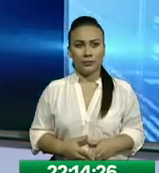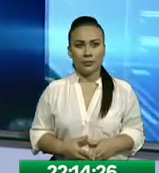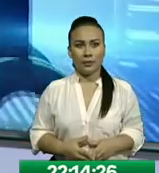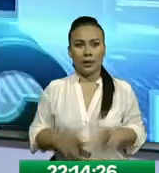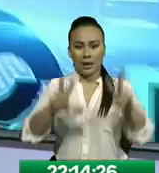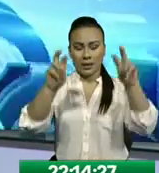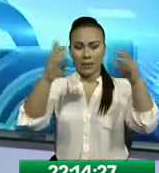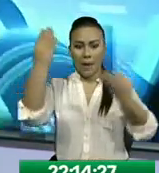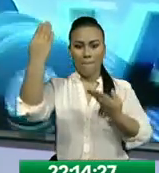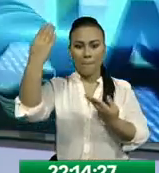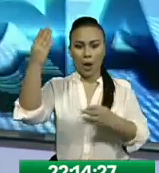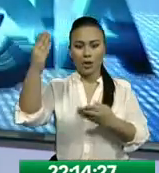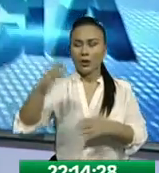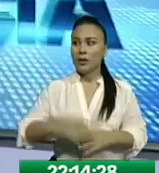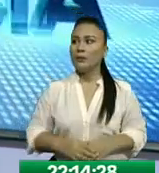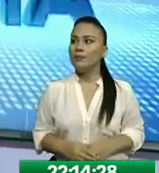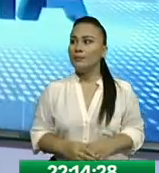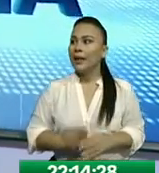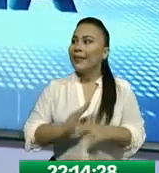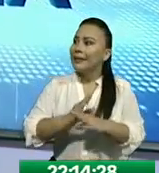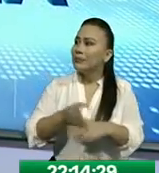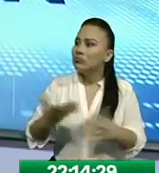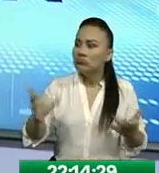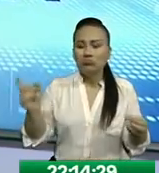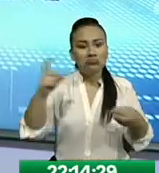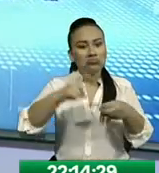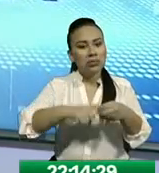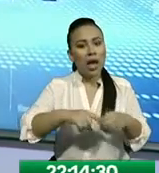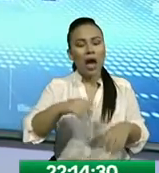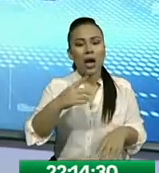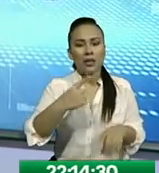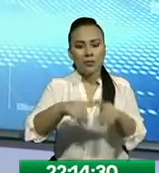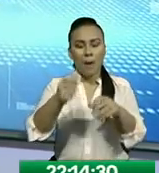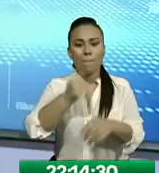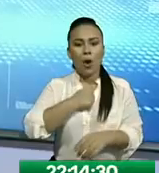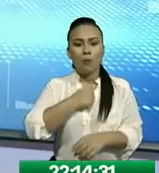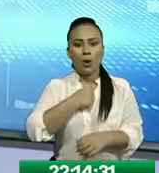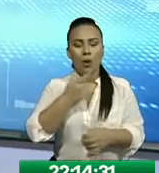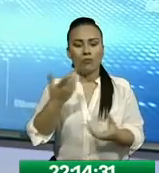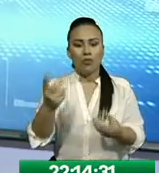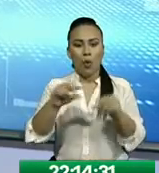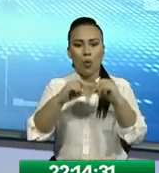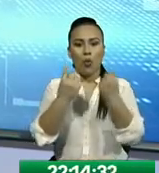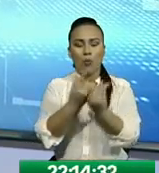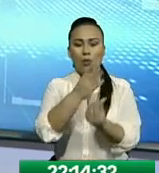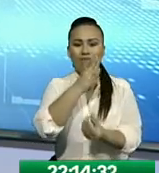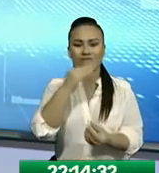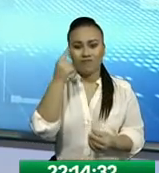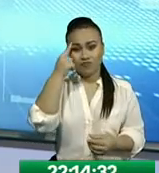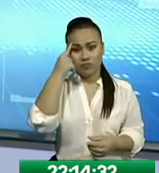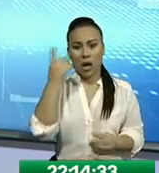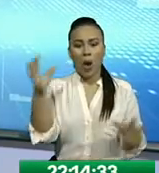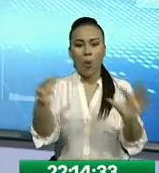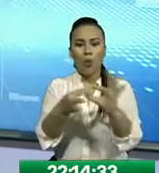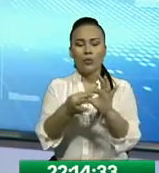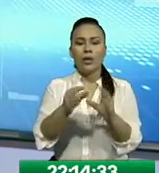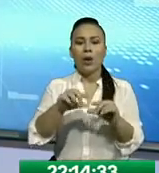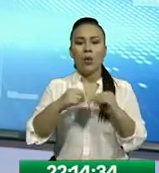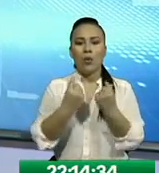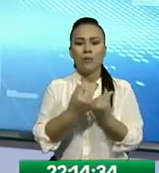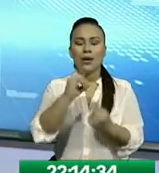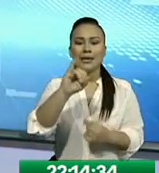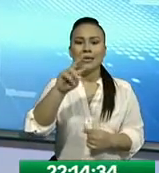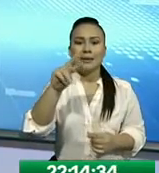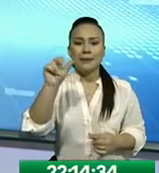En el ámbito político, después de no lograr inscribirse con partido propio, el sector correísta se une al partido de Iván Espinel